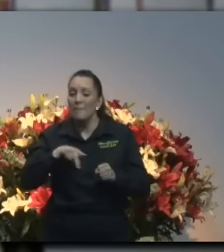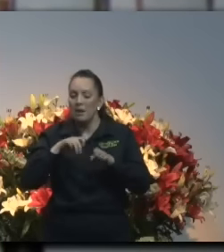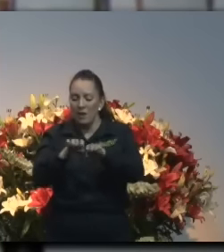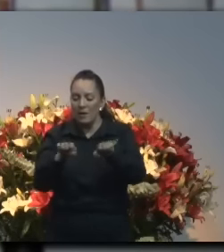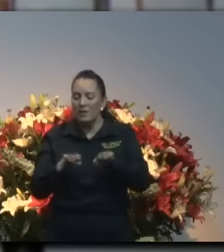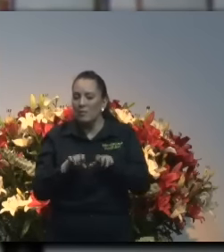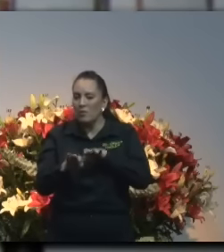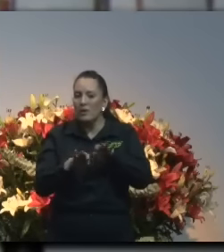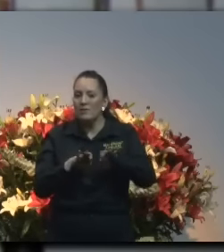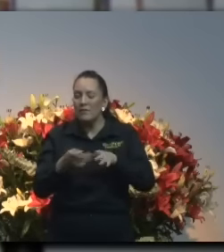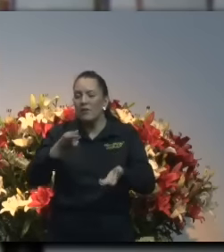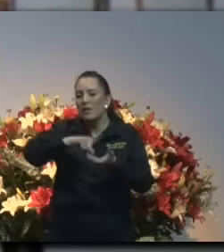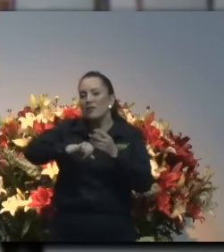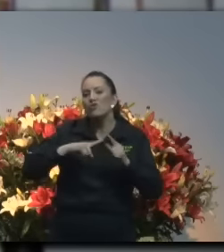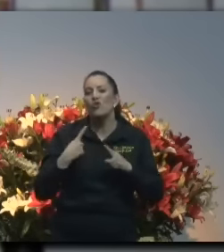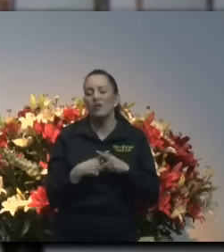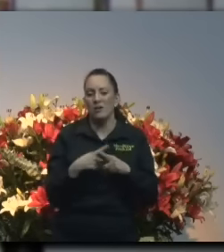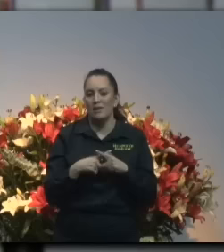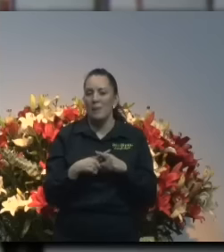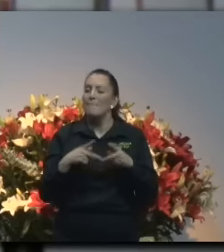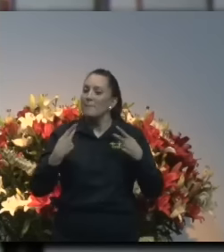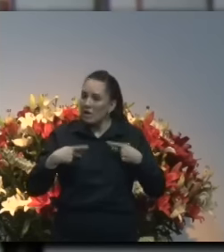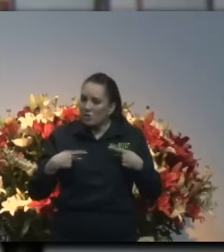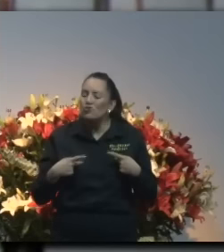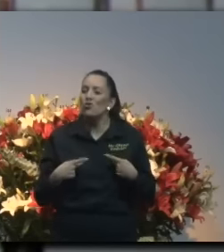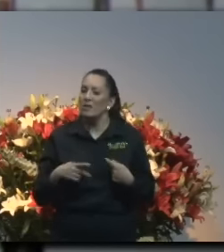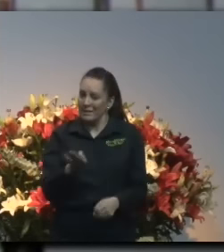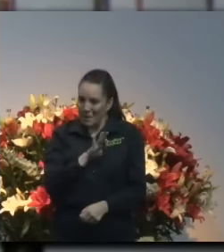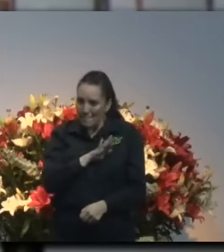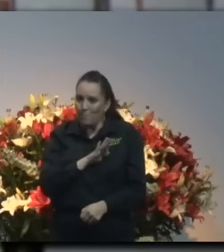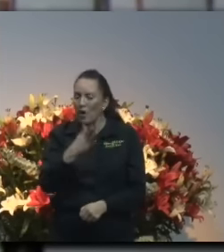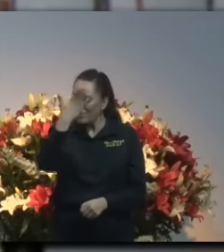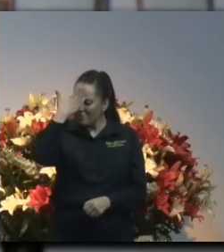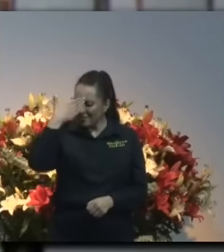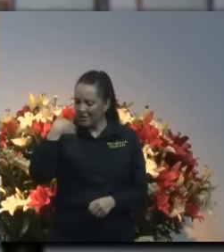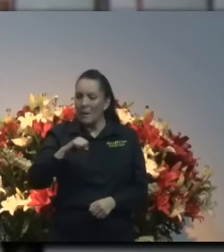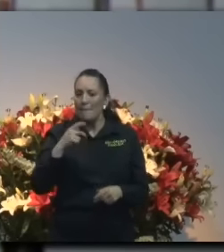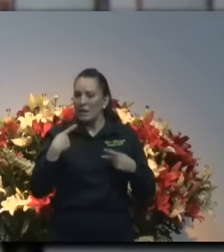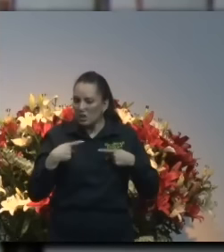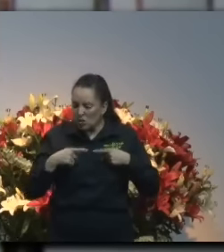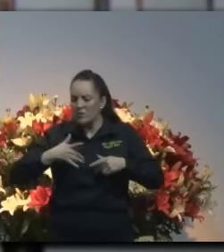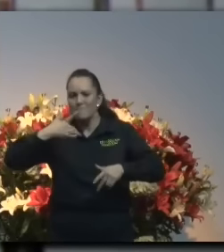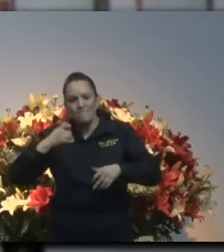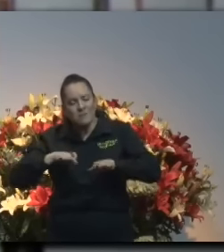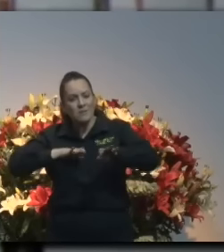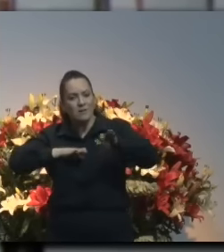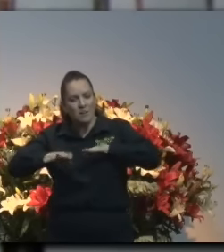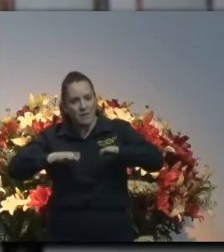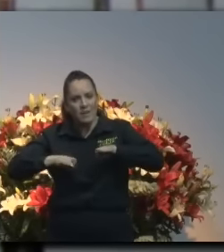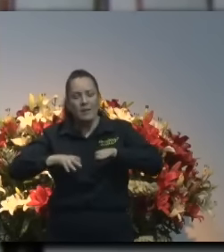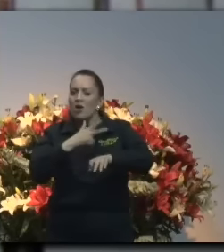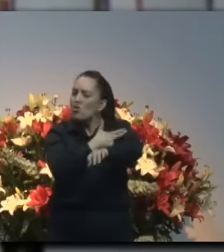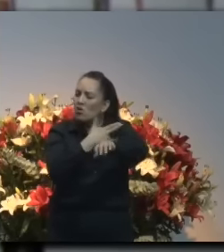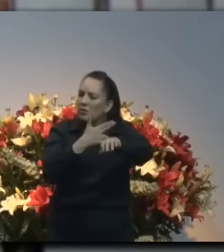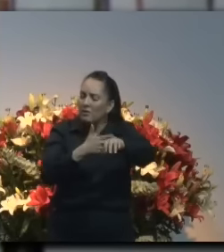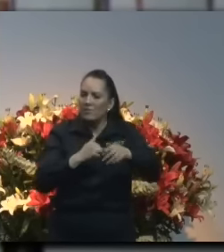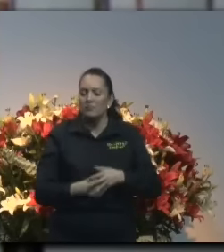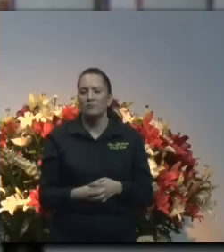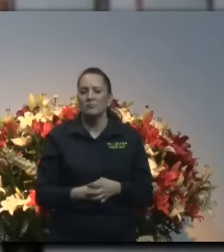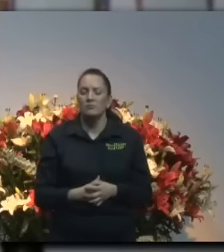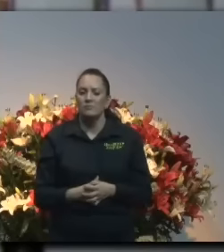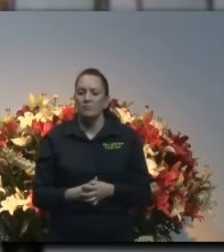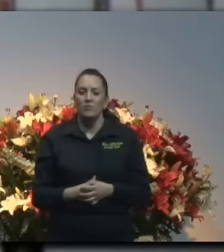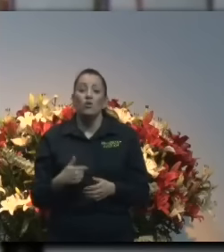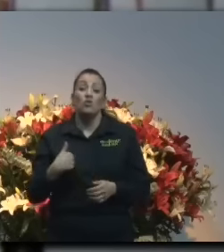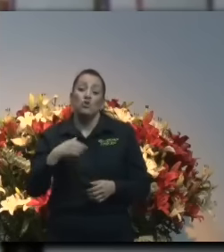trabajo de gente capaz, de gente trabajadora, de gente honesta. Yo no puedo resarcir el